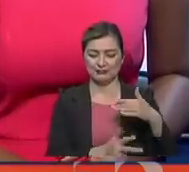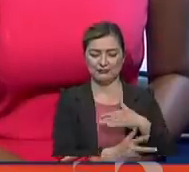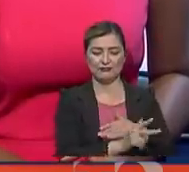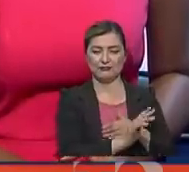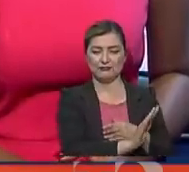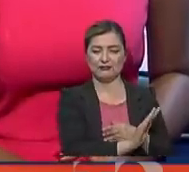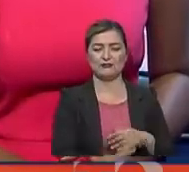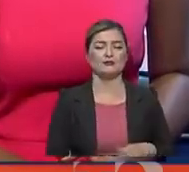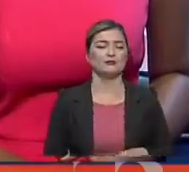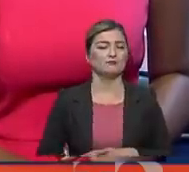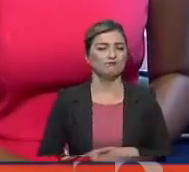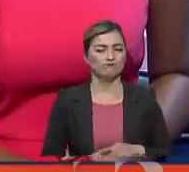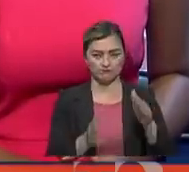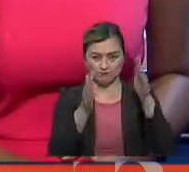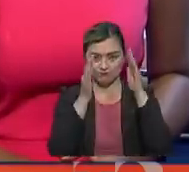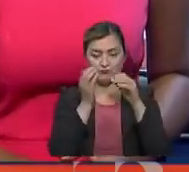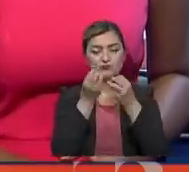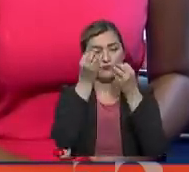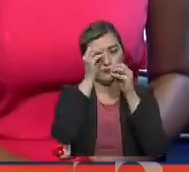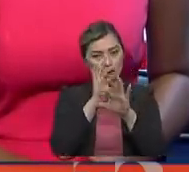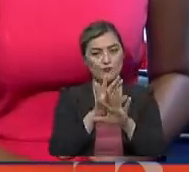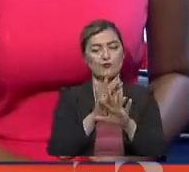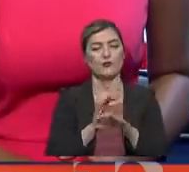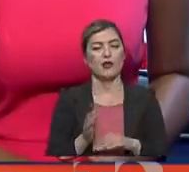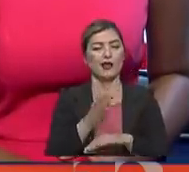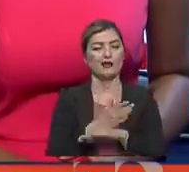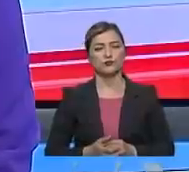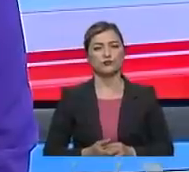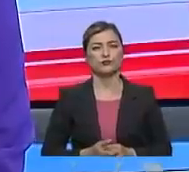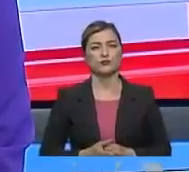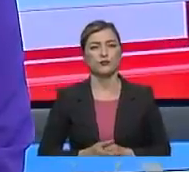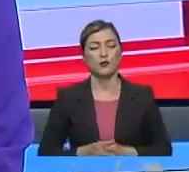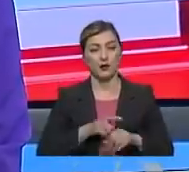vehicular pico y placa. Tome en cuenta esta información y salga prevenido de casa.